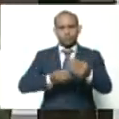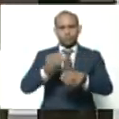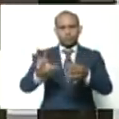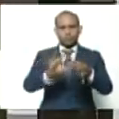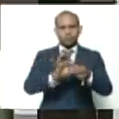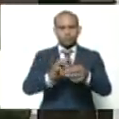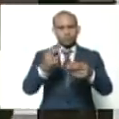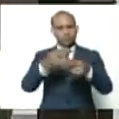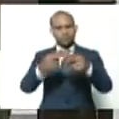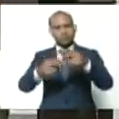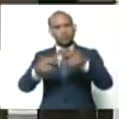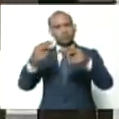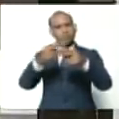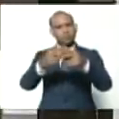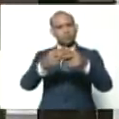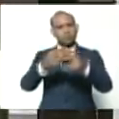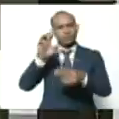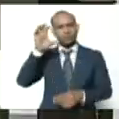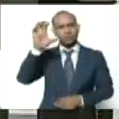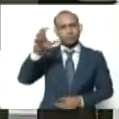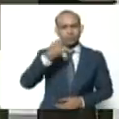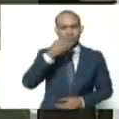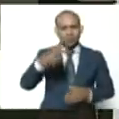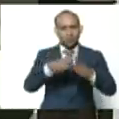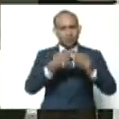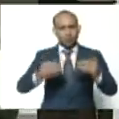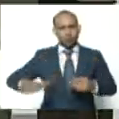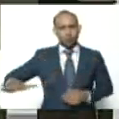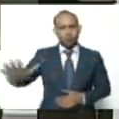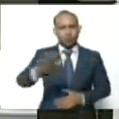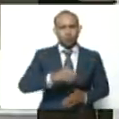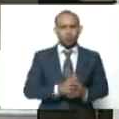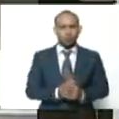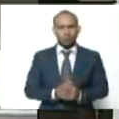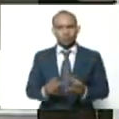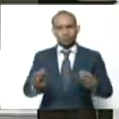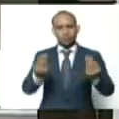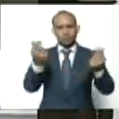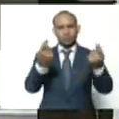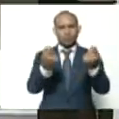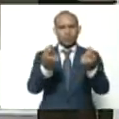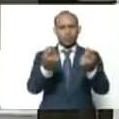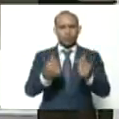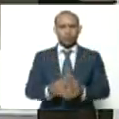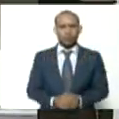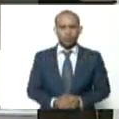la construcción de la patria buena para todos, para la recuperación económica,